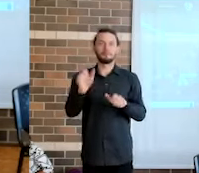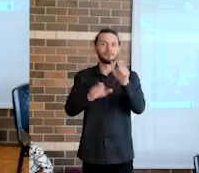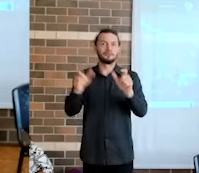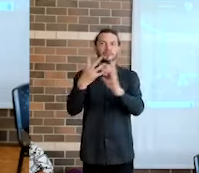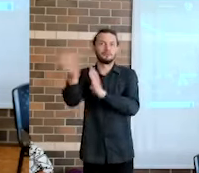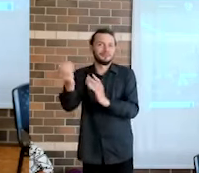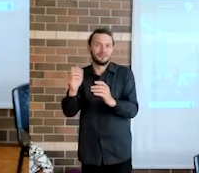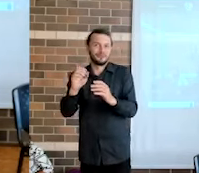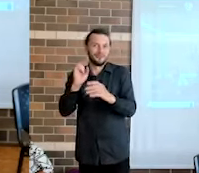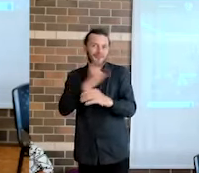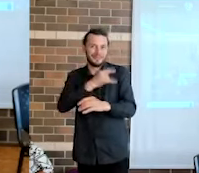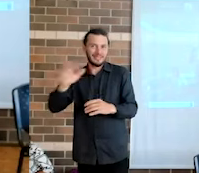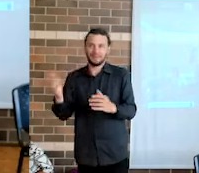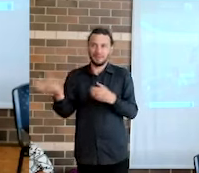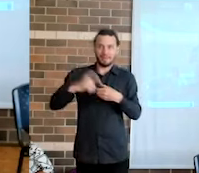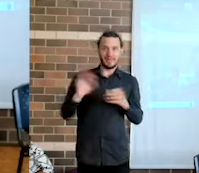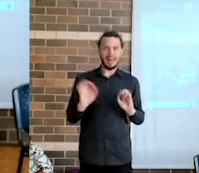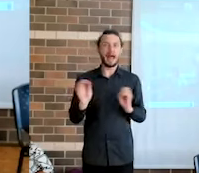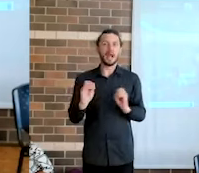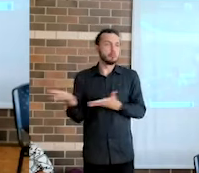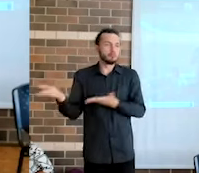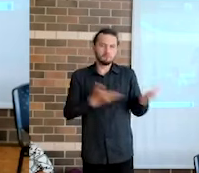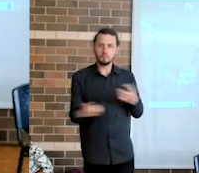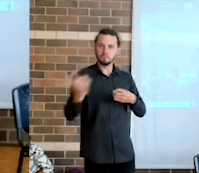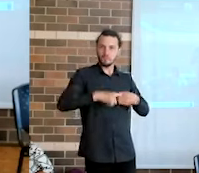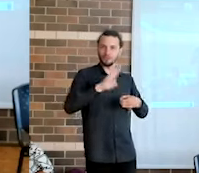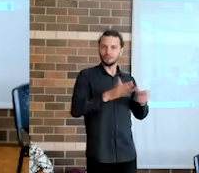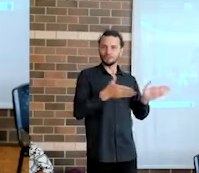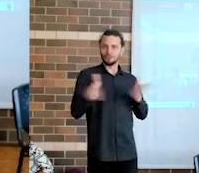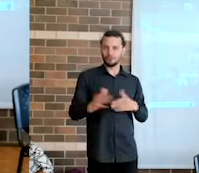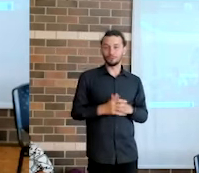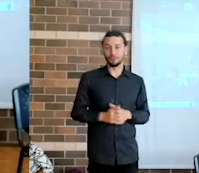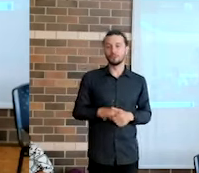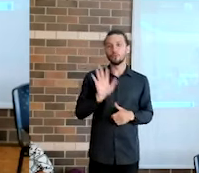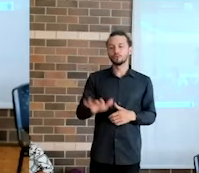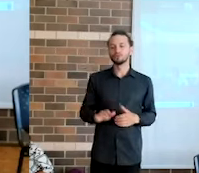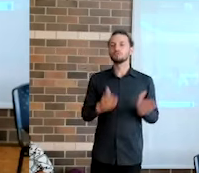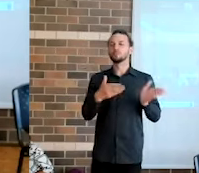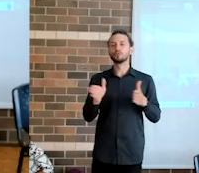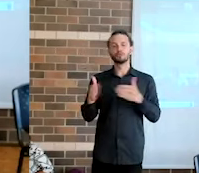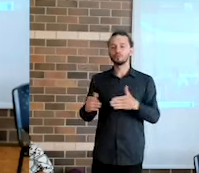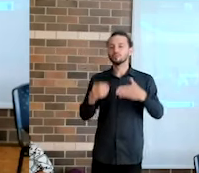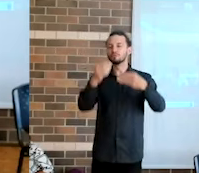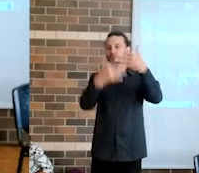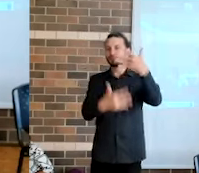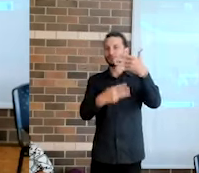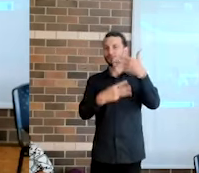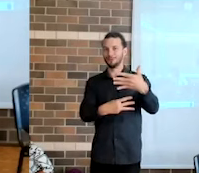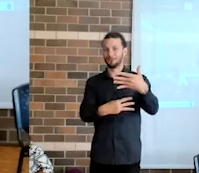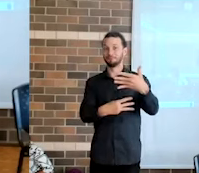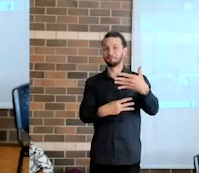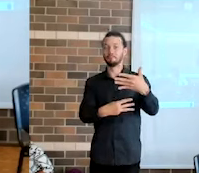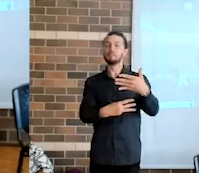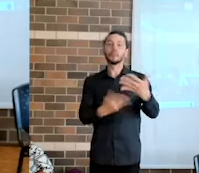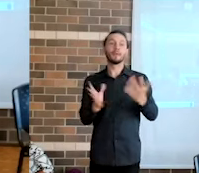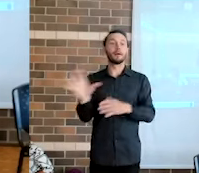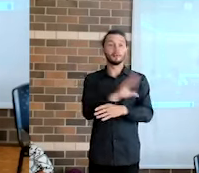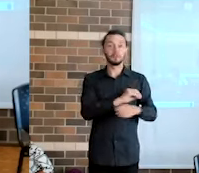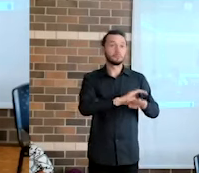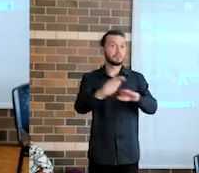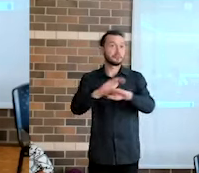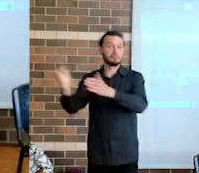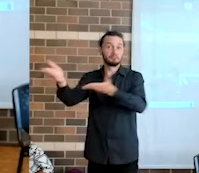plataforma de la Universidad de Antioquia y ahí van a encontrar toda la universidad de cursos en diversidades. Son 8 cursos que estamos ofertando, entonces súper invitadas, invitados si